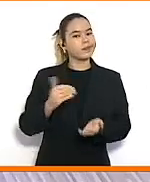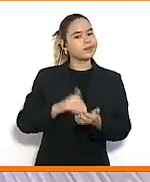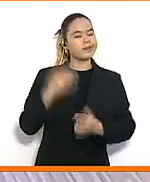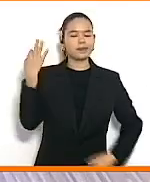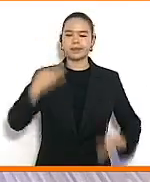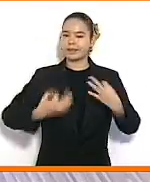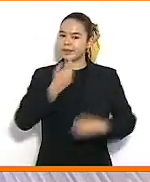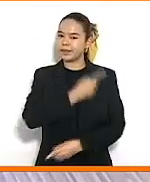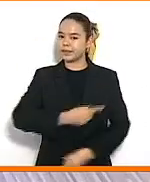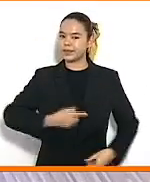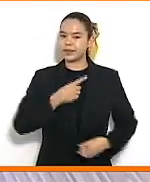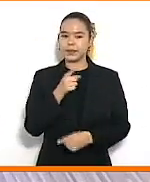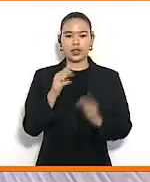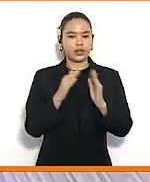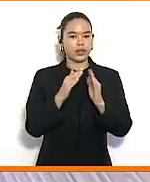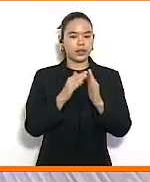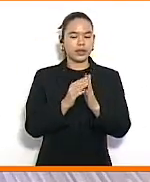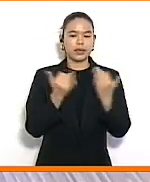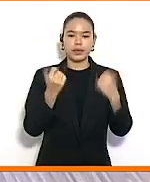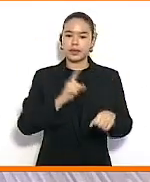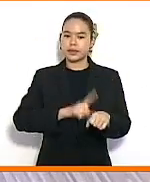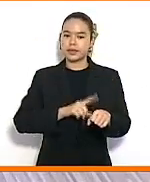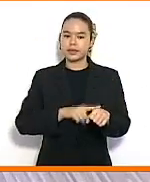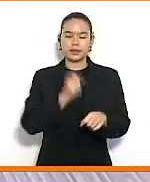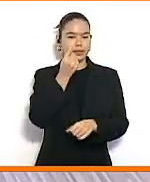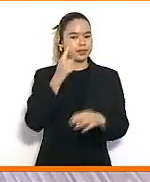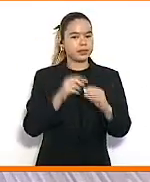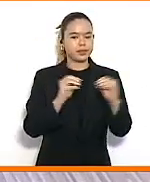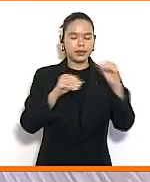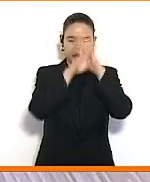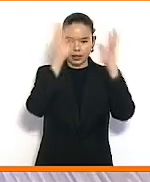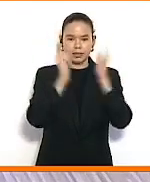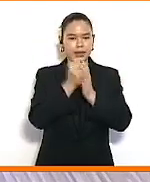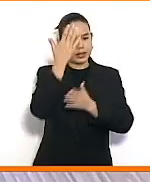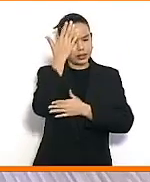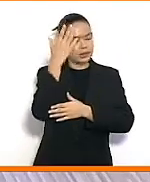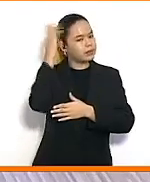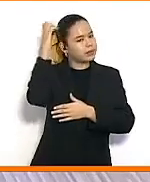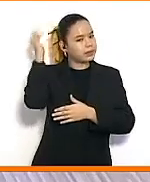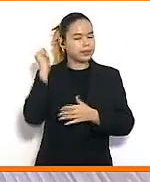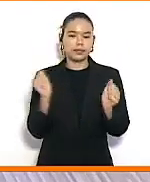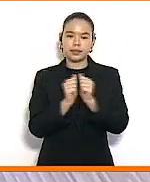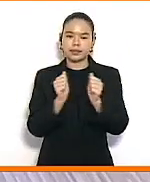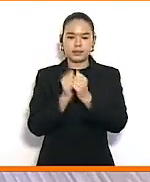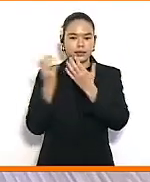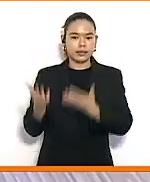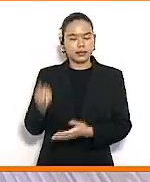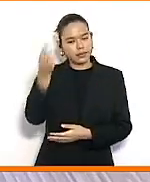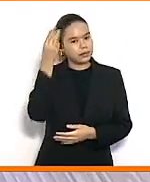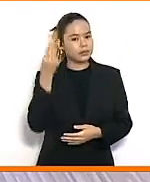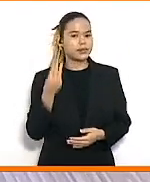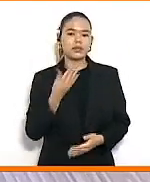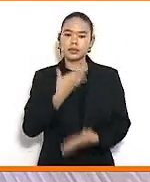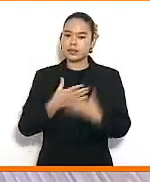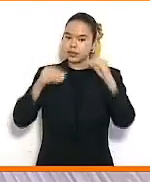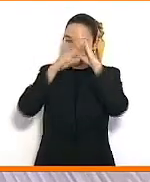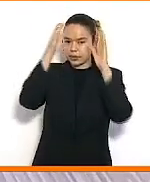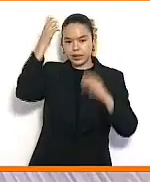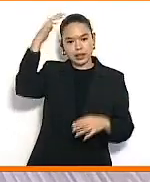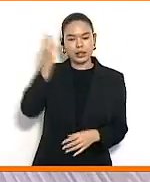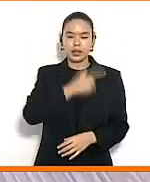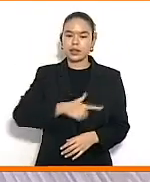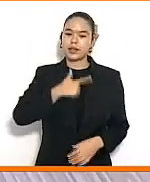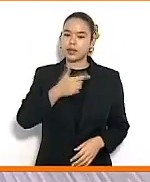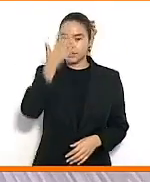y la diversión a tu hogar. Son las 11 en punto de la mañana. Te saluda Charlene Walter en compañía de Madeline. Buenos días, Charlene. Qué placer